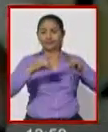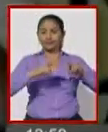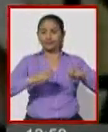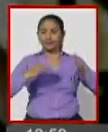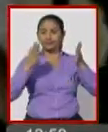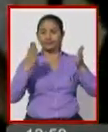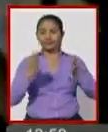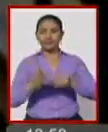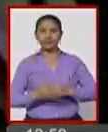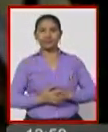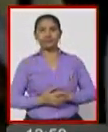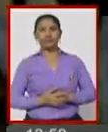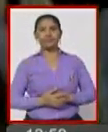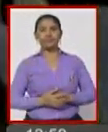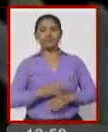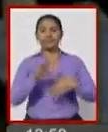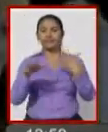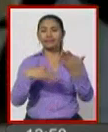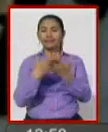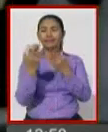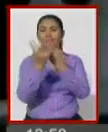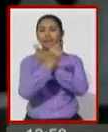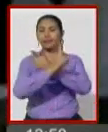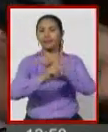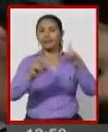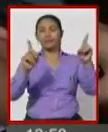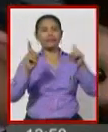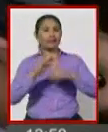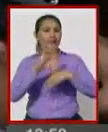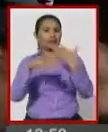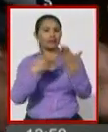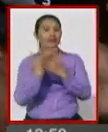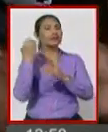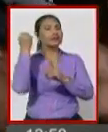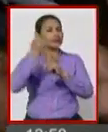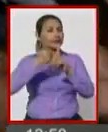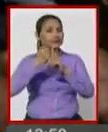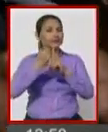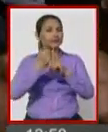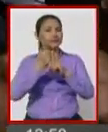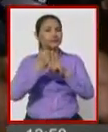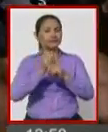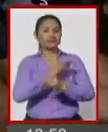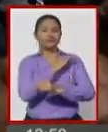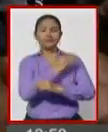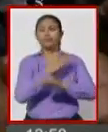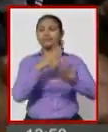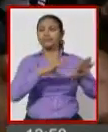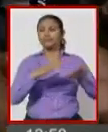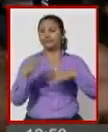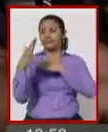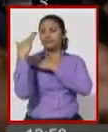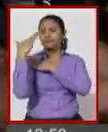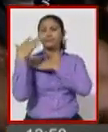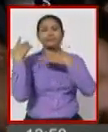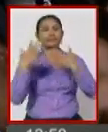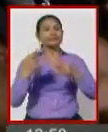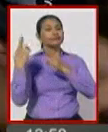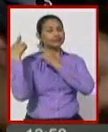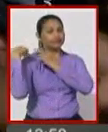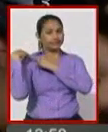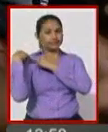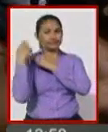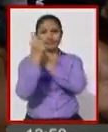los analistas, de todo lo democrático, de toda esta lucha extraordinaria que hizo el pueblo cruceño. Claro que soy